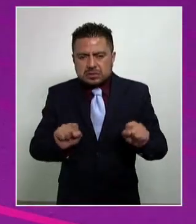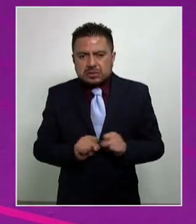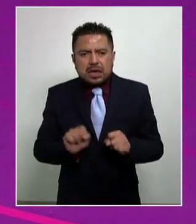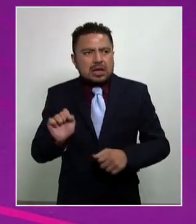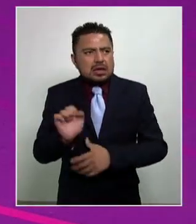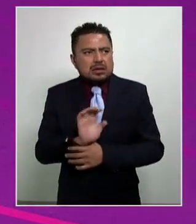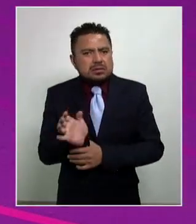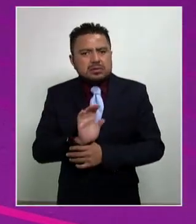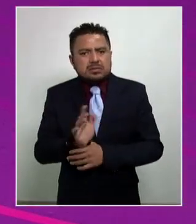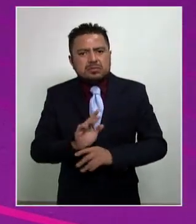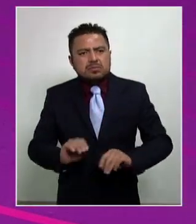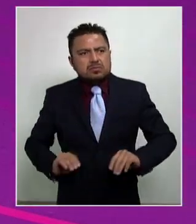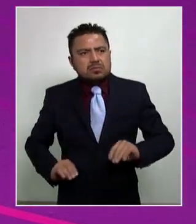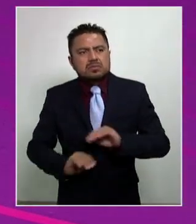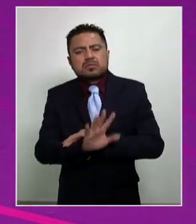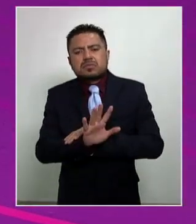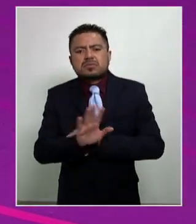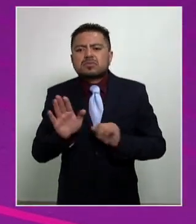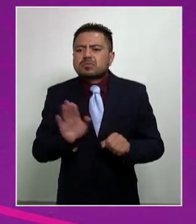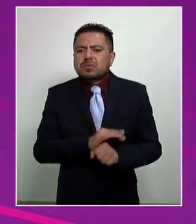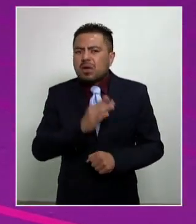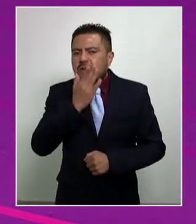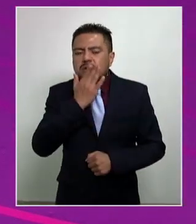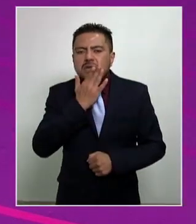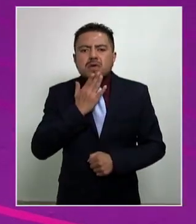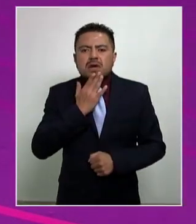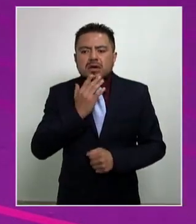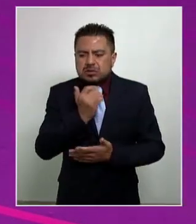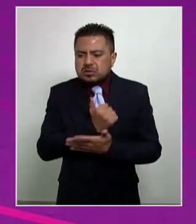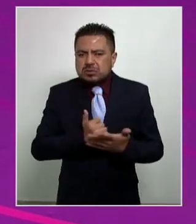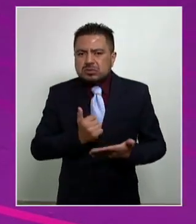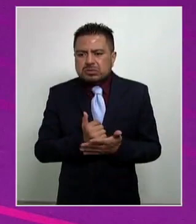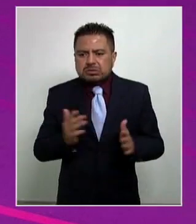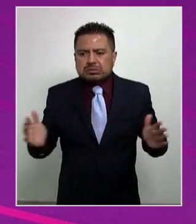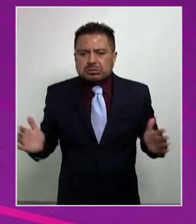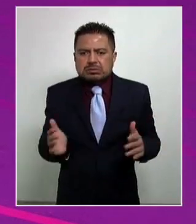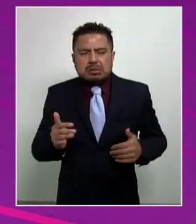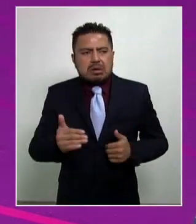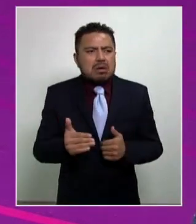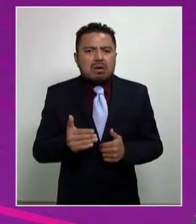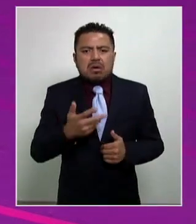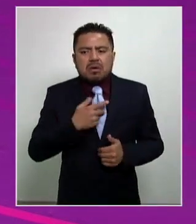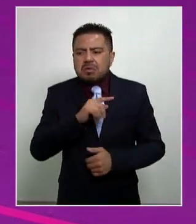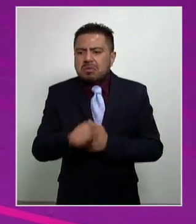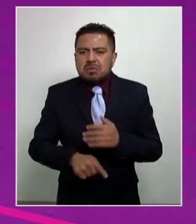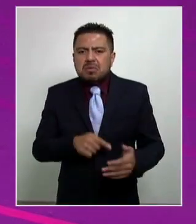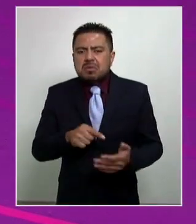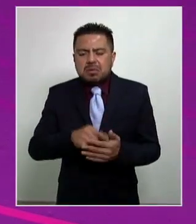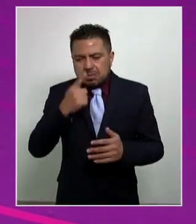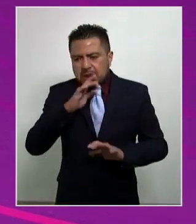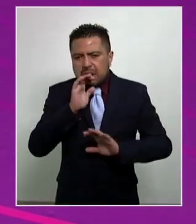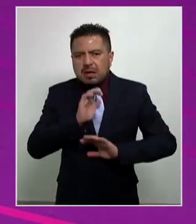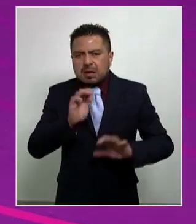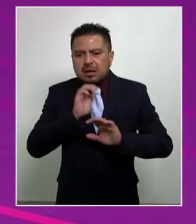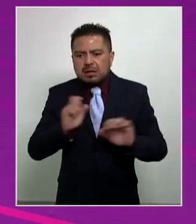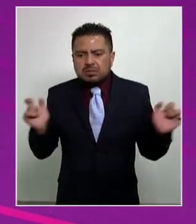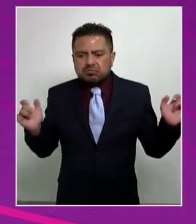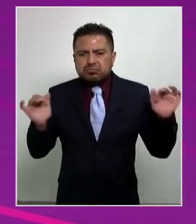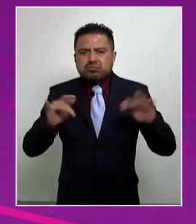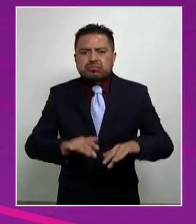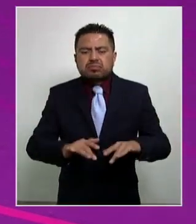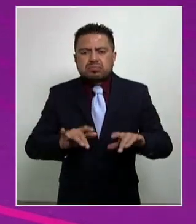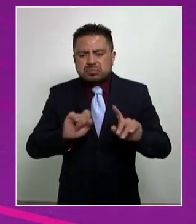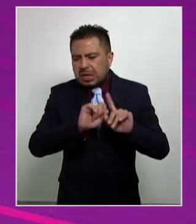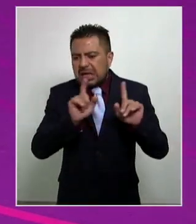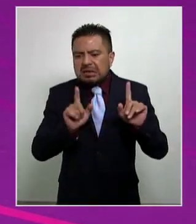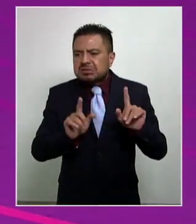cine, y porque no teníamos en la pequeña ciudad un espacio de conciertos convencional.